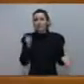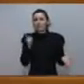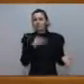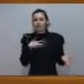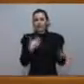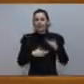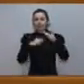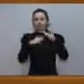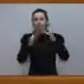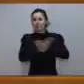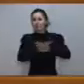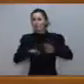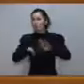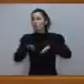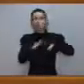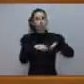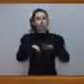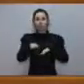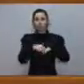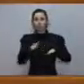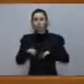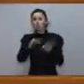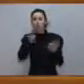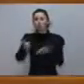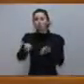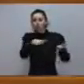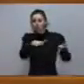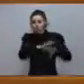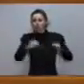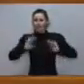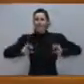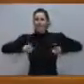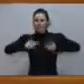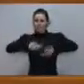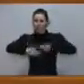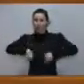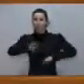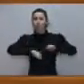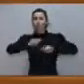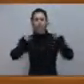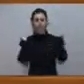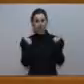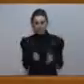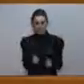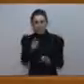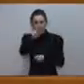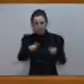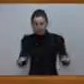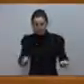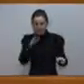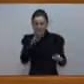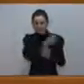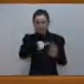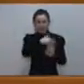a su juego, de pasarse la pelota, de las responsabilidades y comiencen a solucionar el desaguisado al que les ha